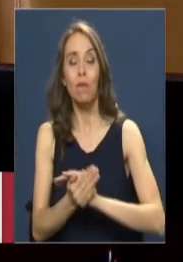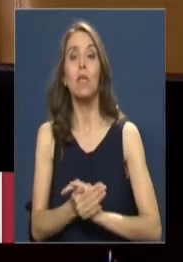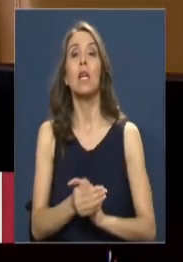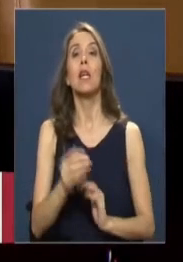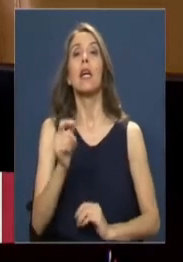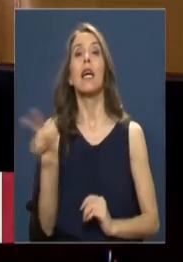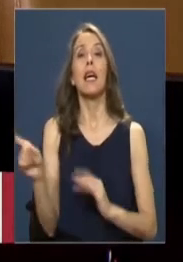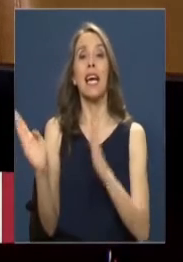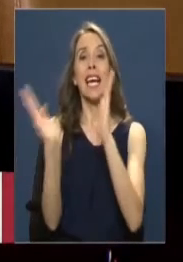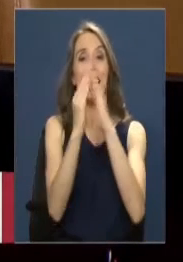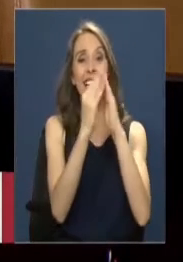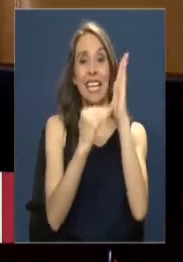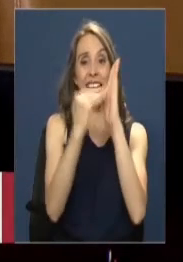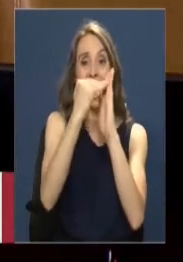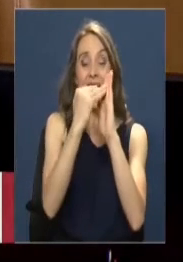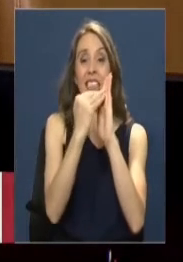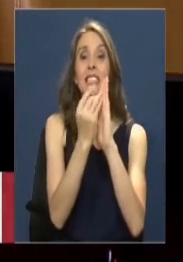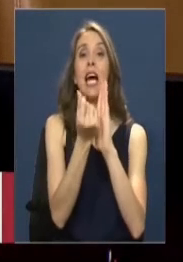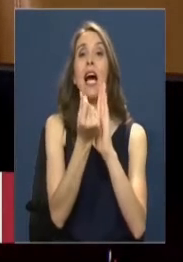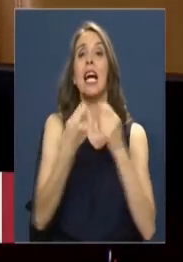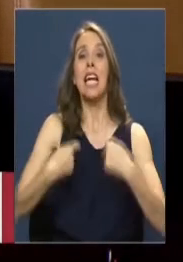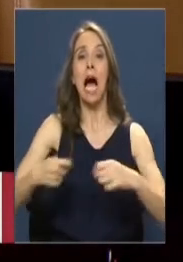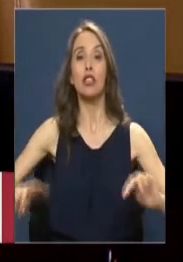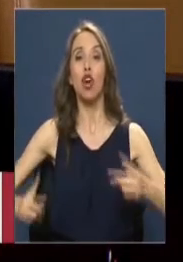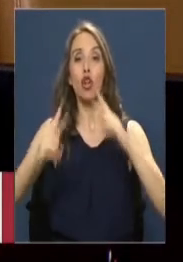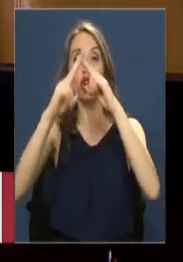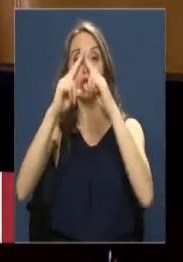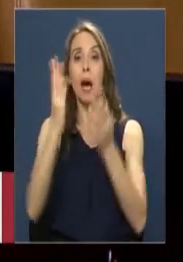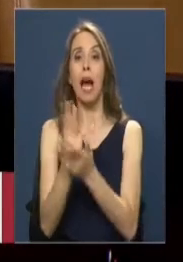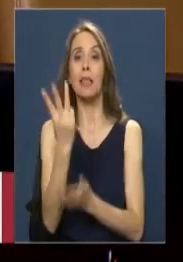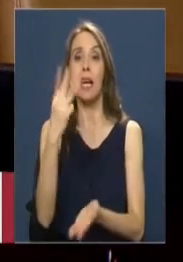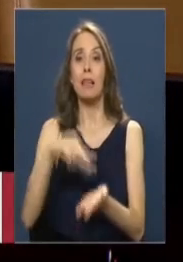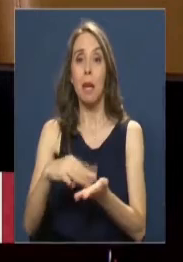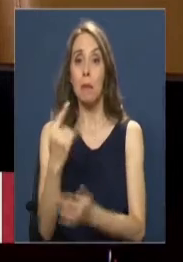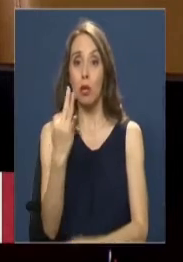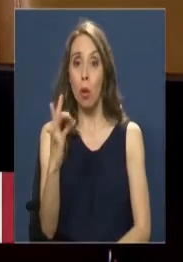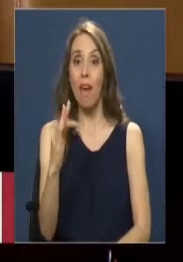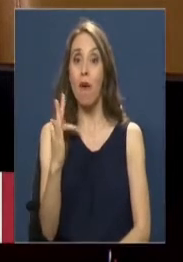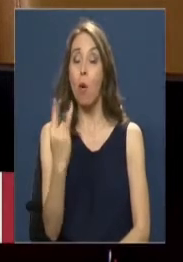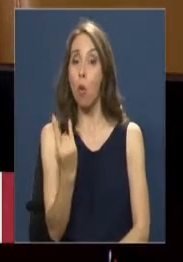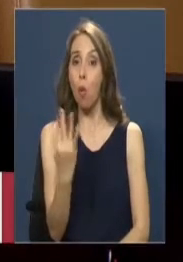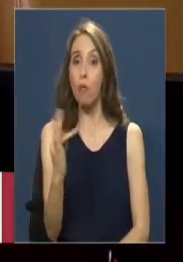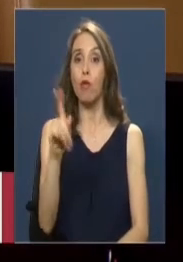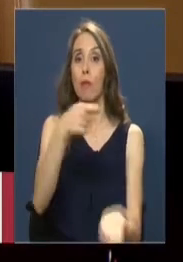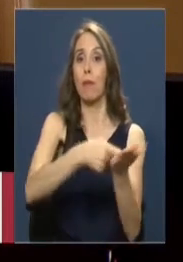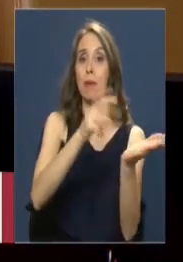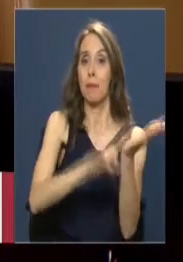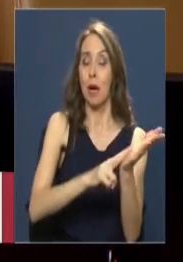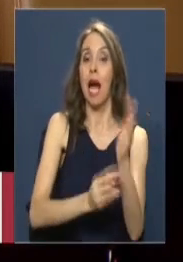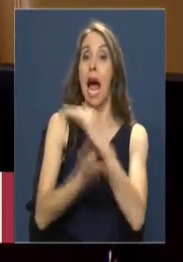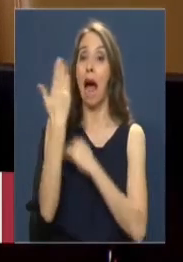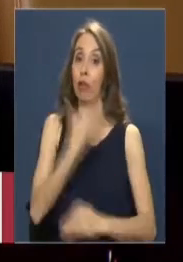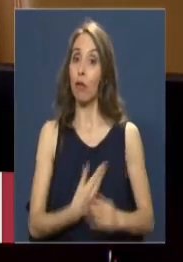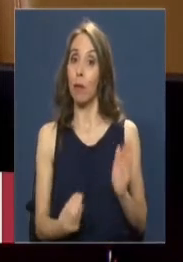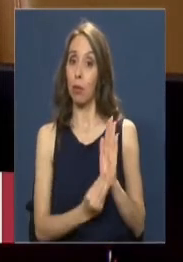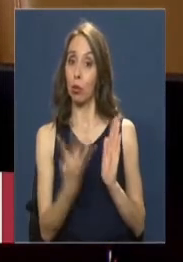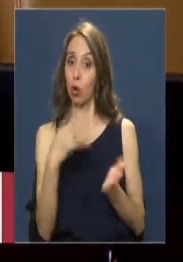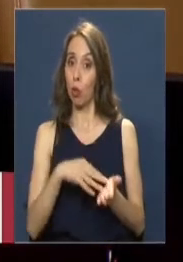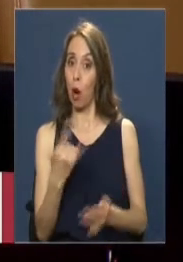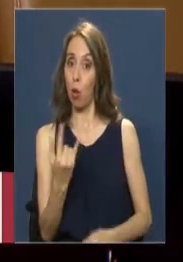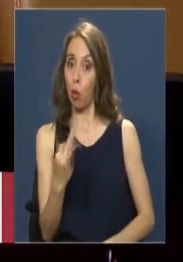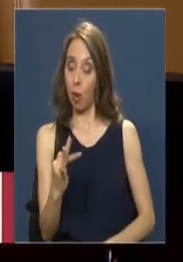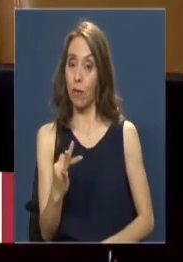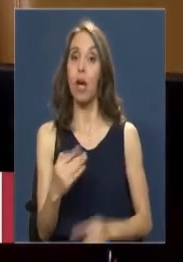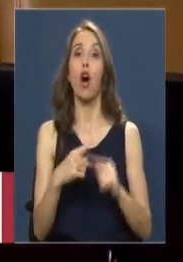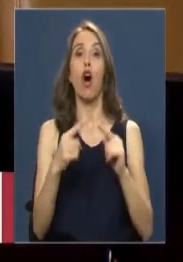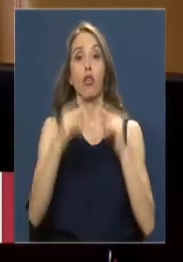IVA a viviendas de costo de construcción hasta 3.000 UF, originalmente había propuesto 4.000. Medida